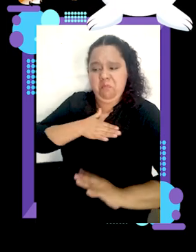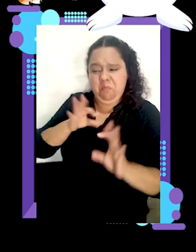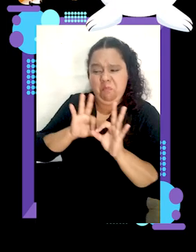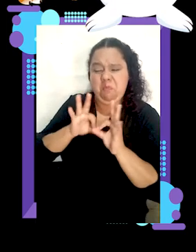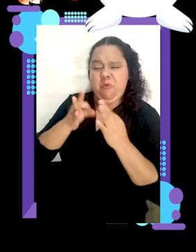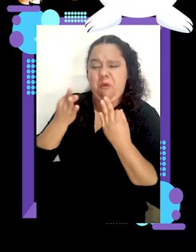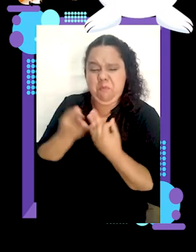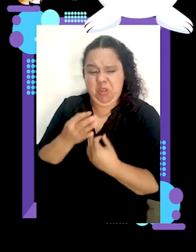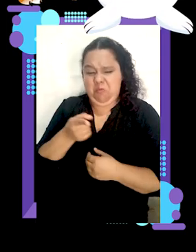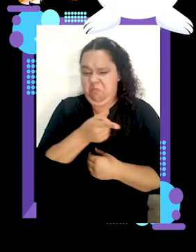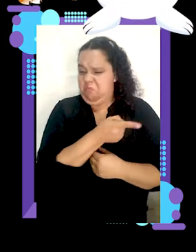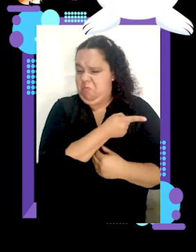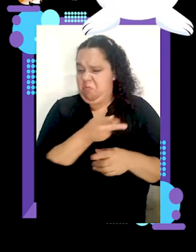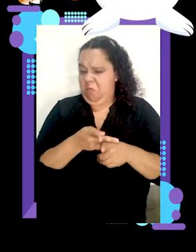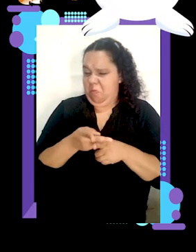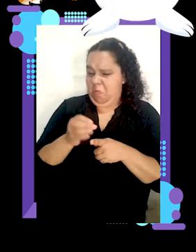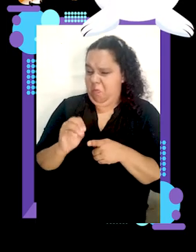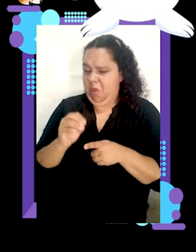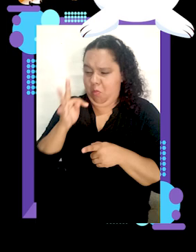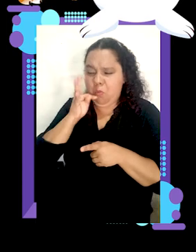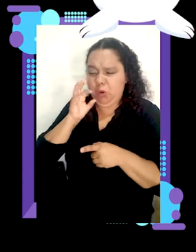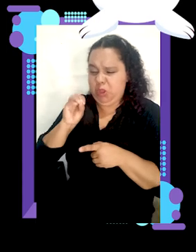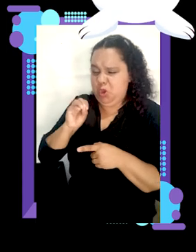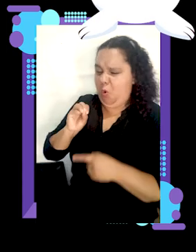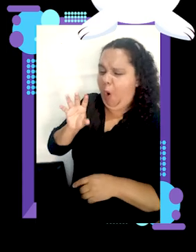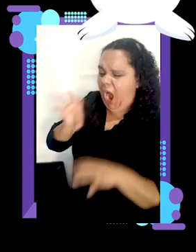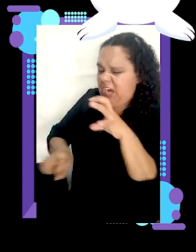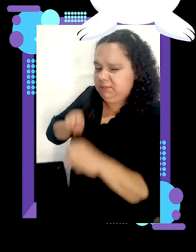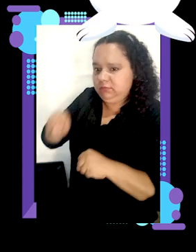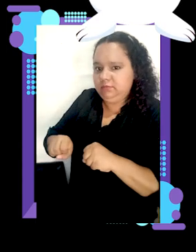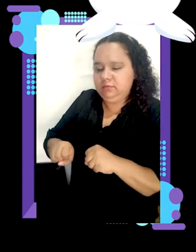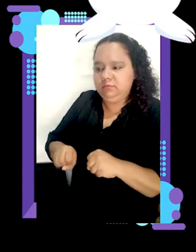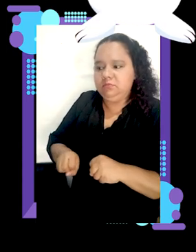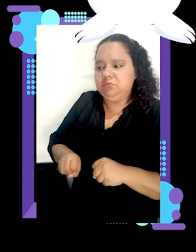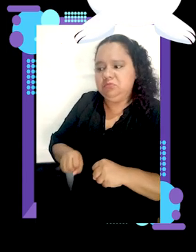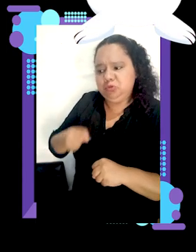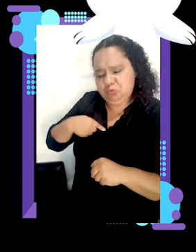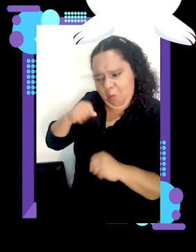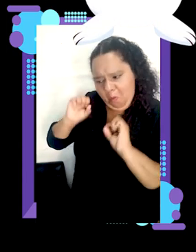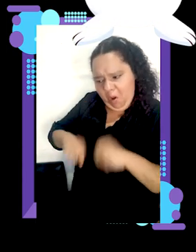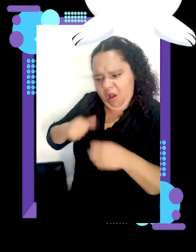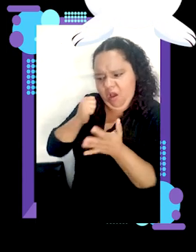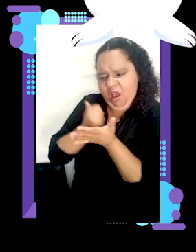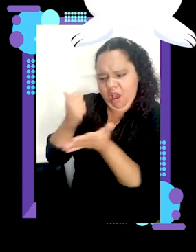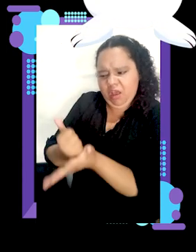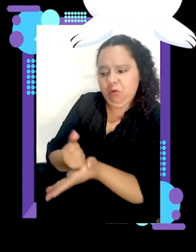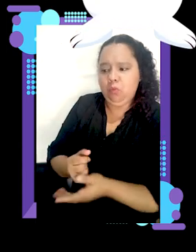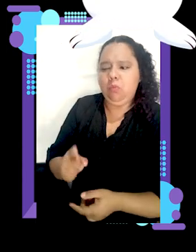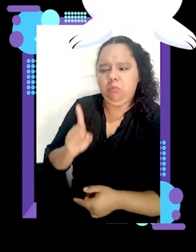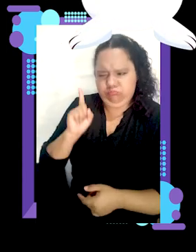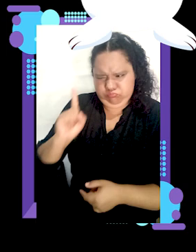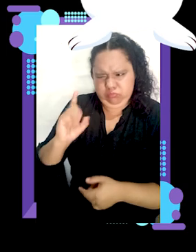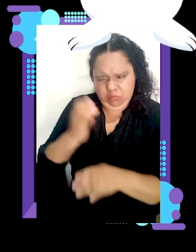a muchos primos y tíos que podían comérselo. Y le dijo que le iba a ayudar, pero con